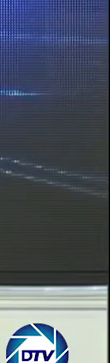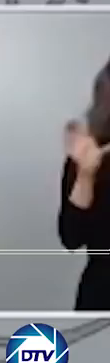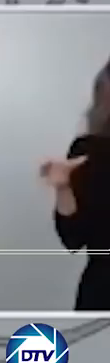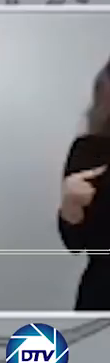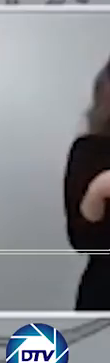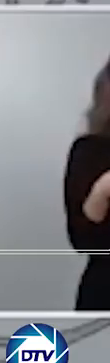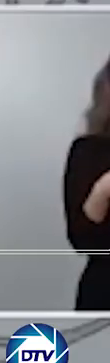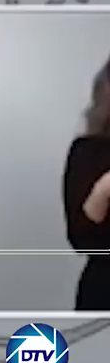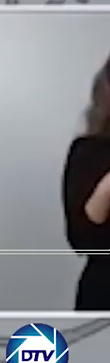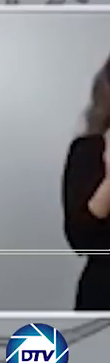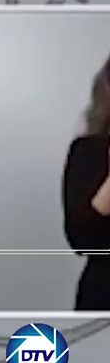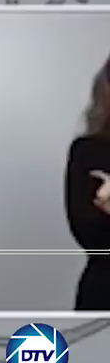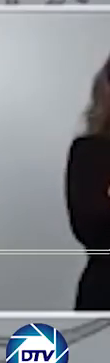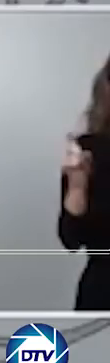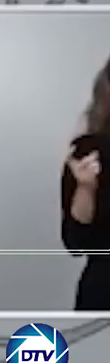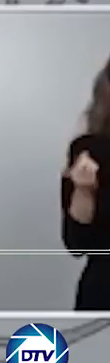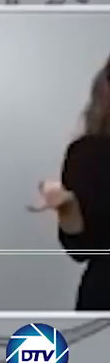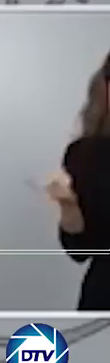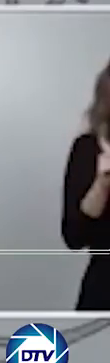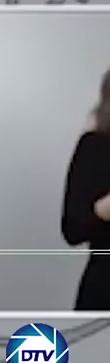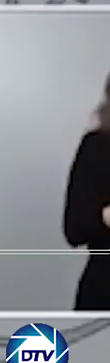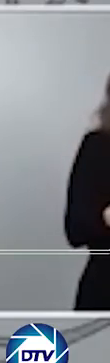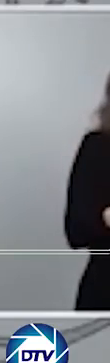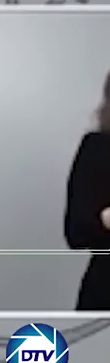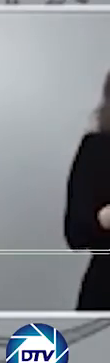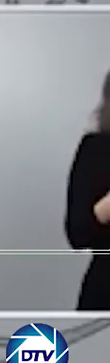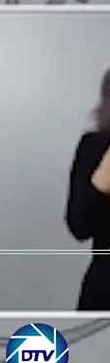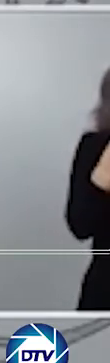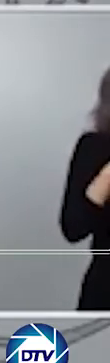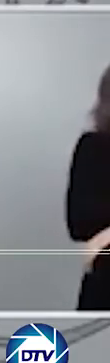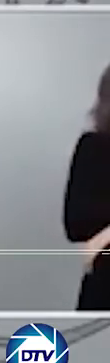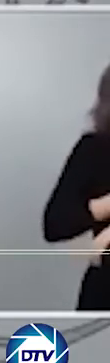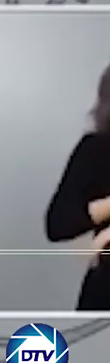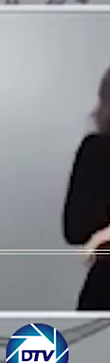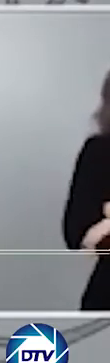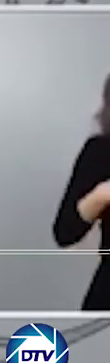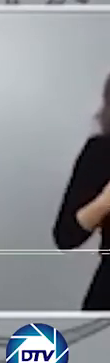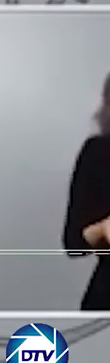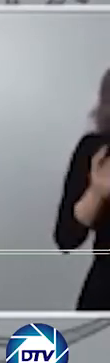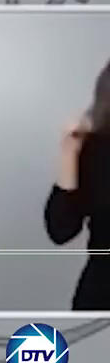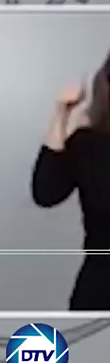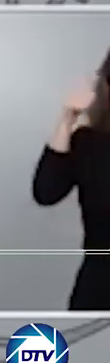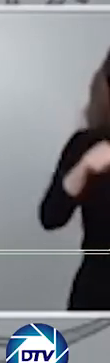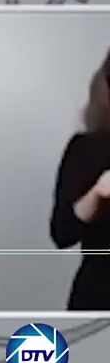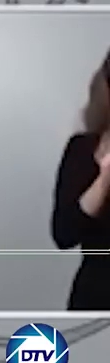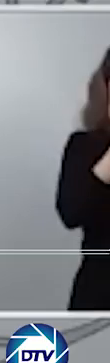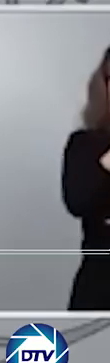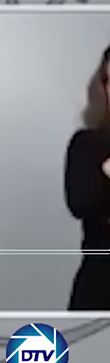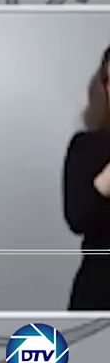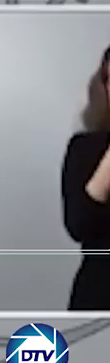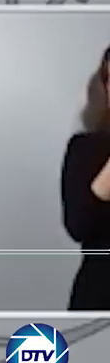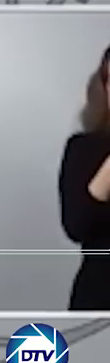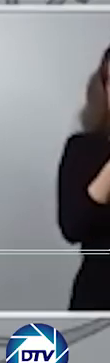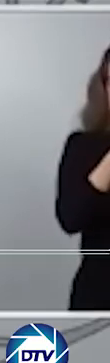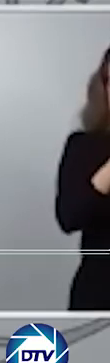recursos públicos que raya en la malversación de caudales públicos, me parece indignante. Ahora, llegado al panorama en el que estamos ahora, te voy a poner